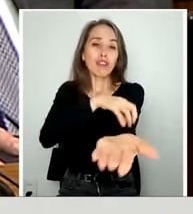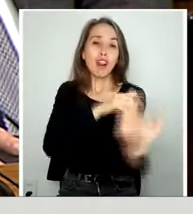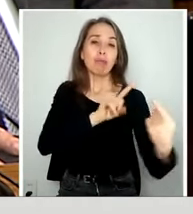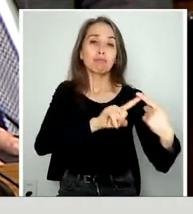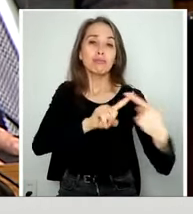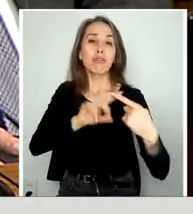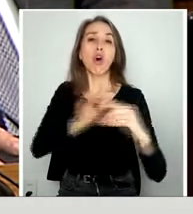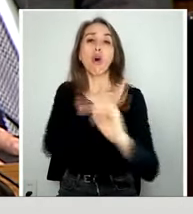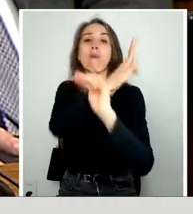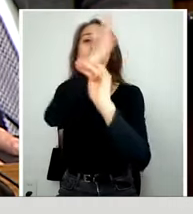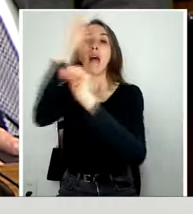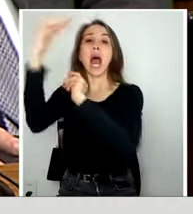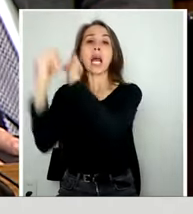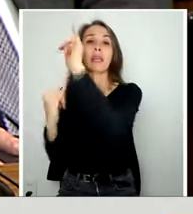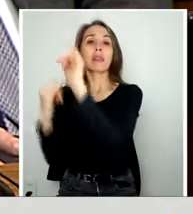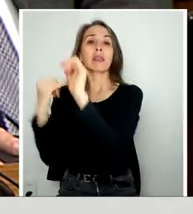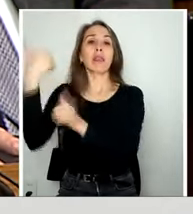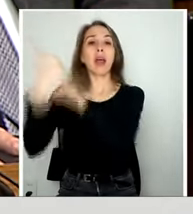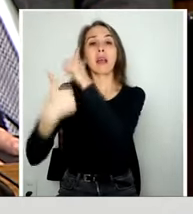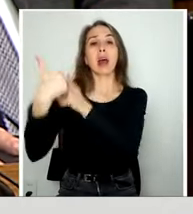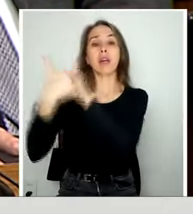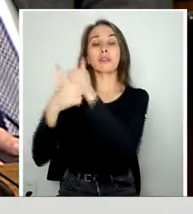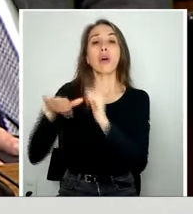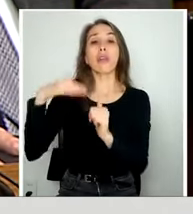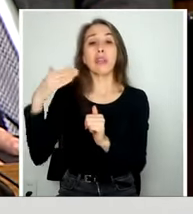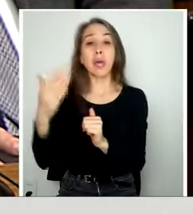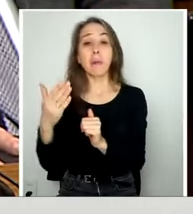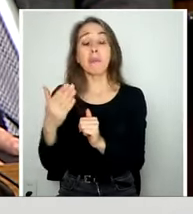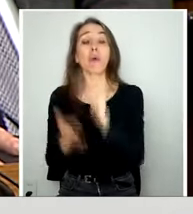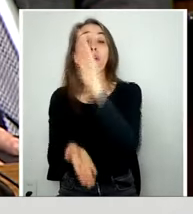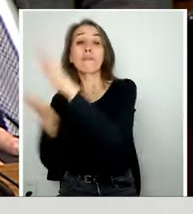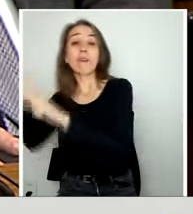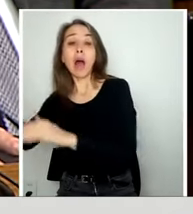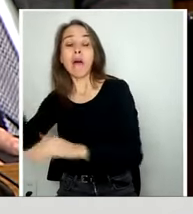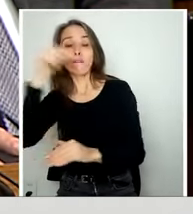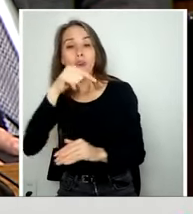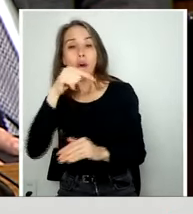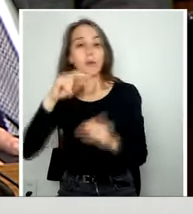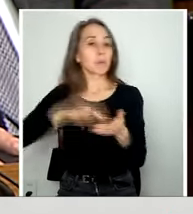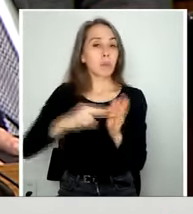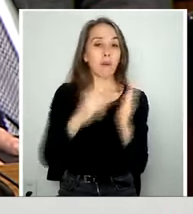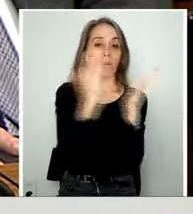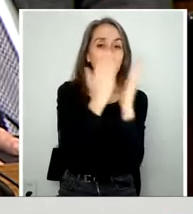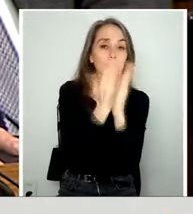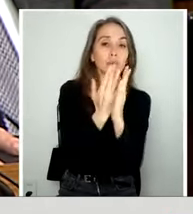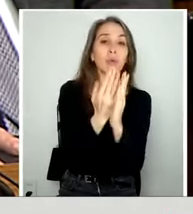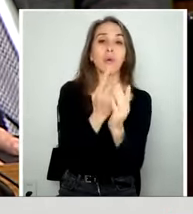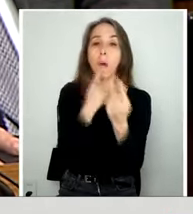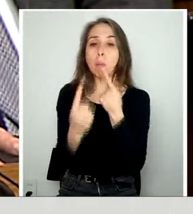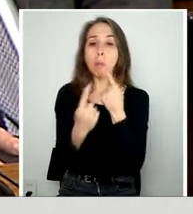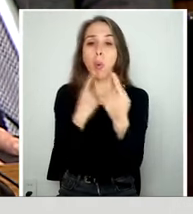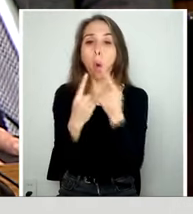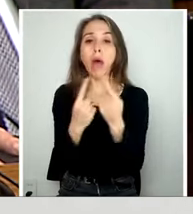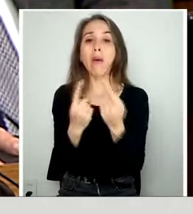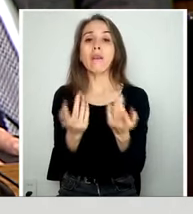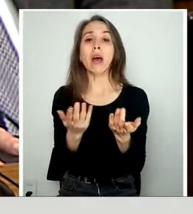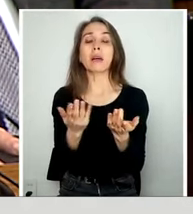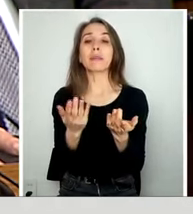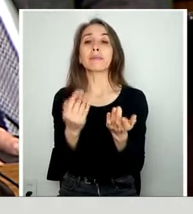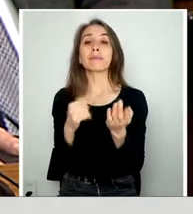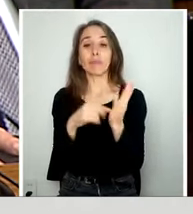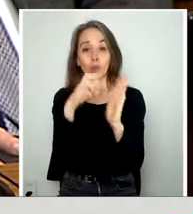para poder después retomar sus estudios hacer sus pruebas y por lo tanto este proyecto va a facilitar